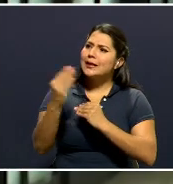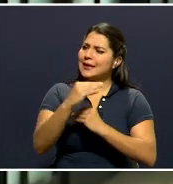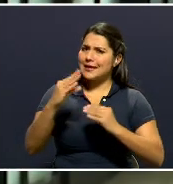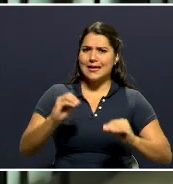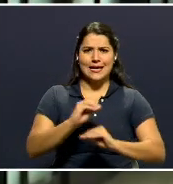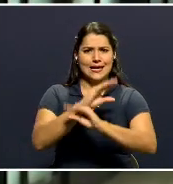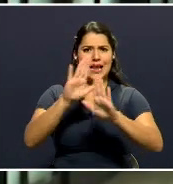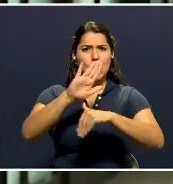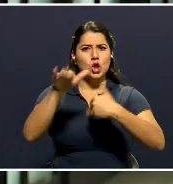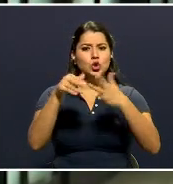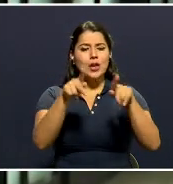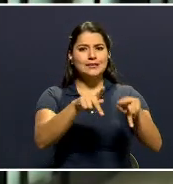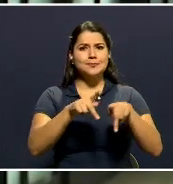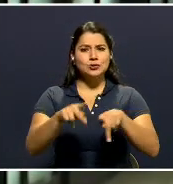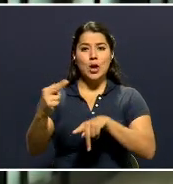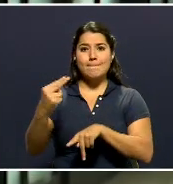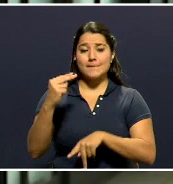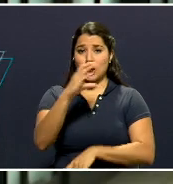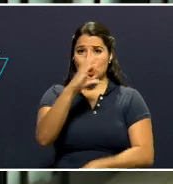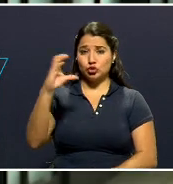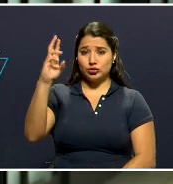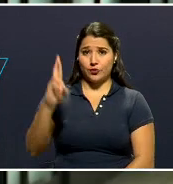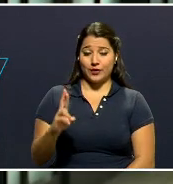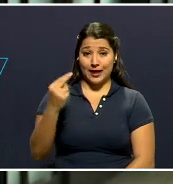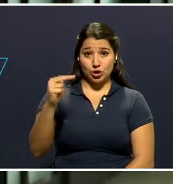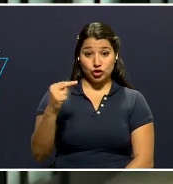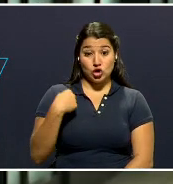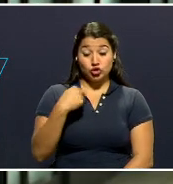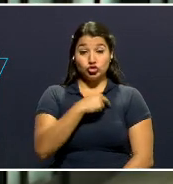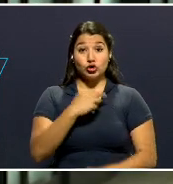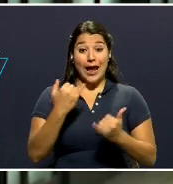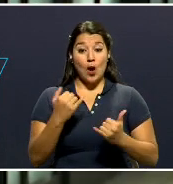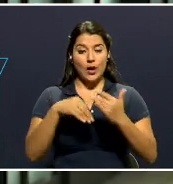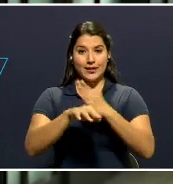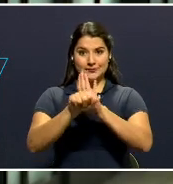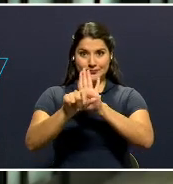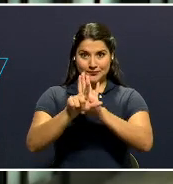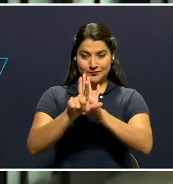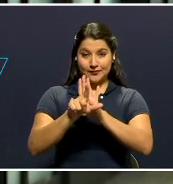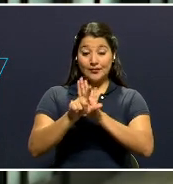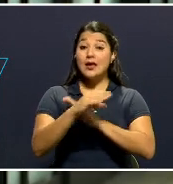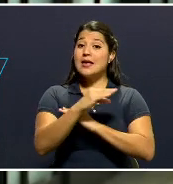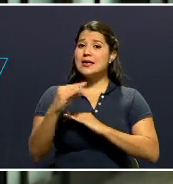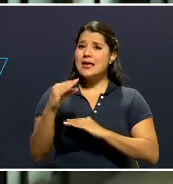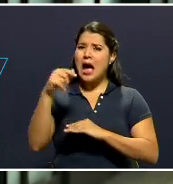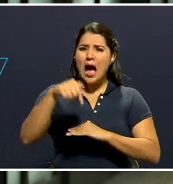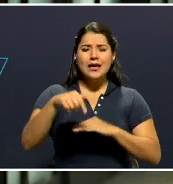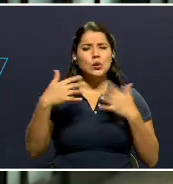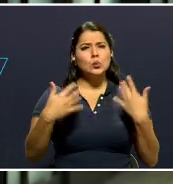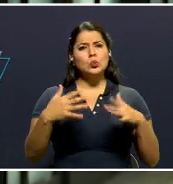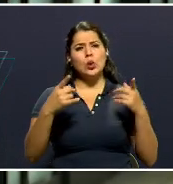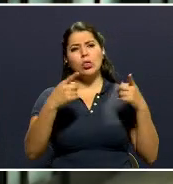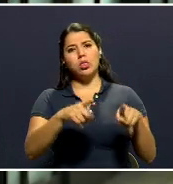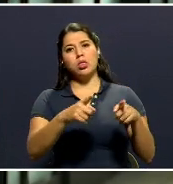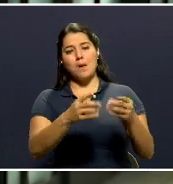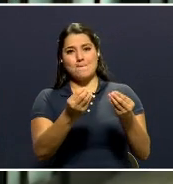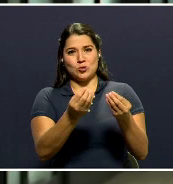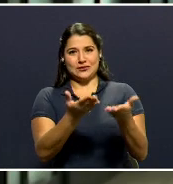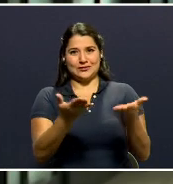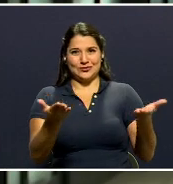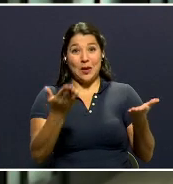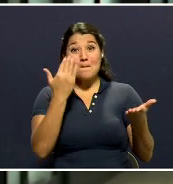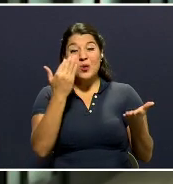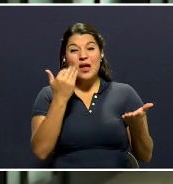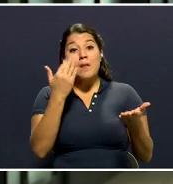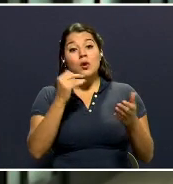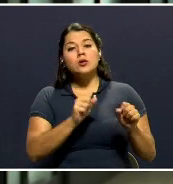todos los televidentes de Costa Rica Noticias. Estamos en la Asamblea Legislativa donde ha pasado muchísimo hoy luego de la salida de